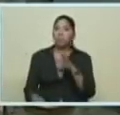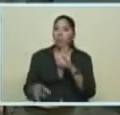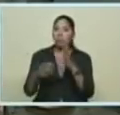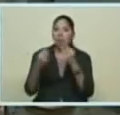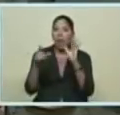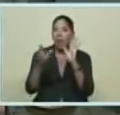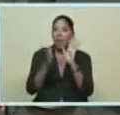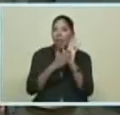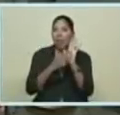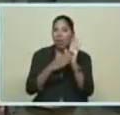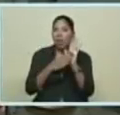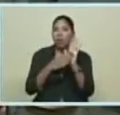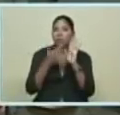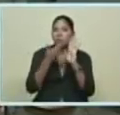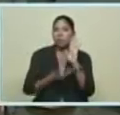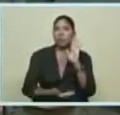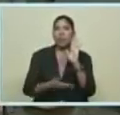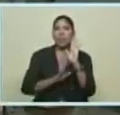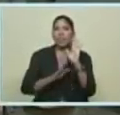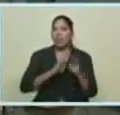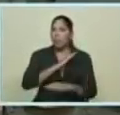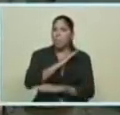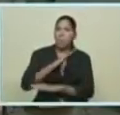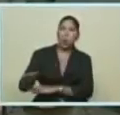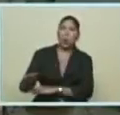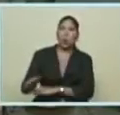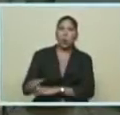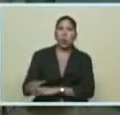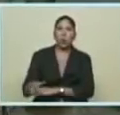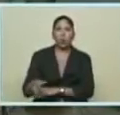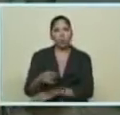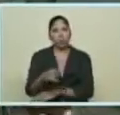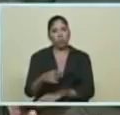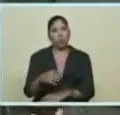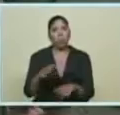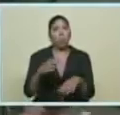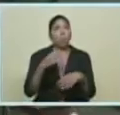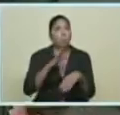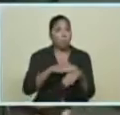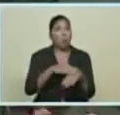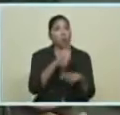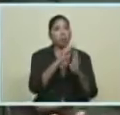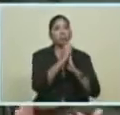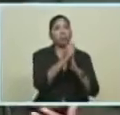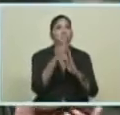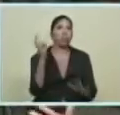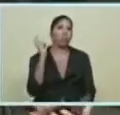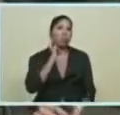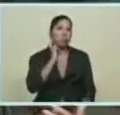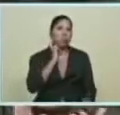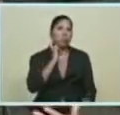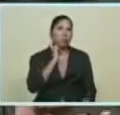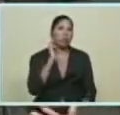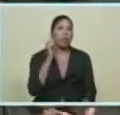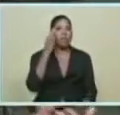Odio ahora sí va a ser bien aplicada con el fiscal valiente Tarek William Sack.